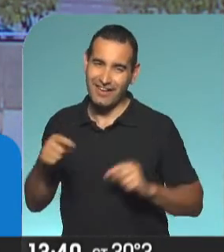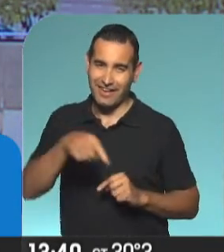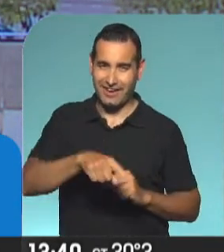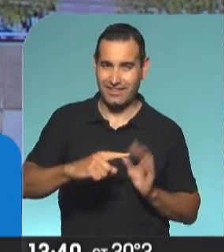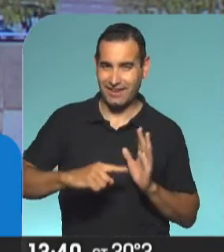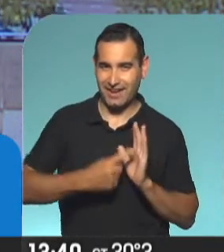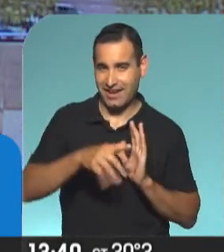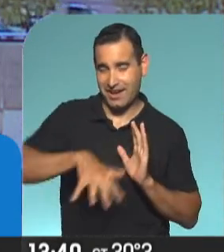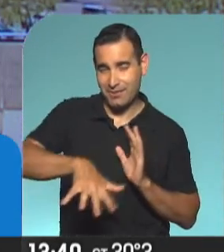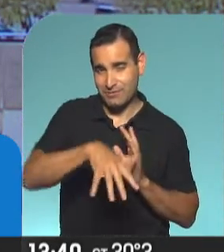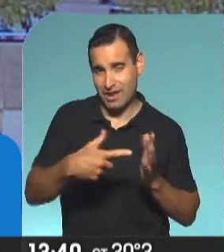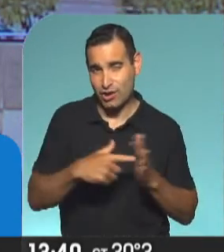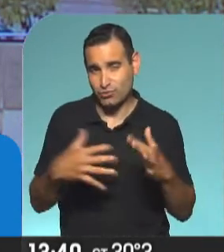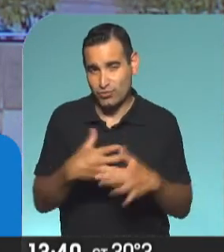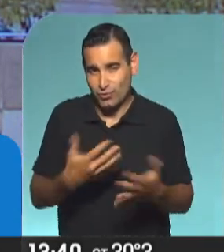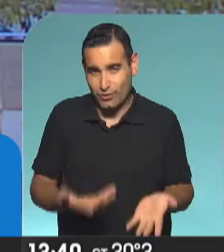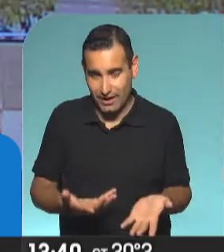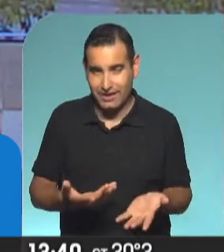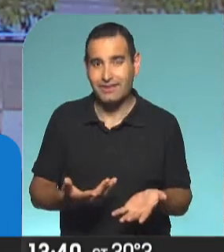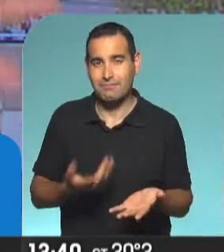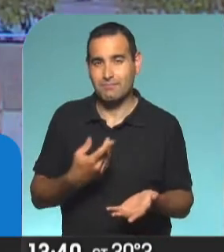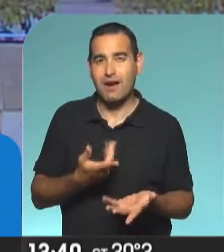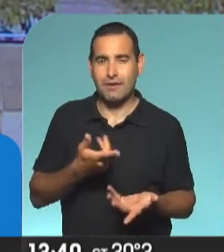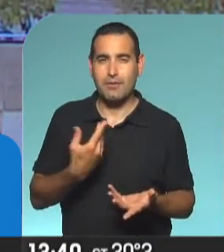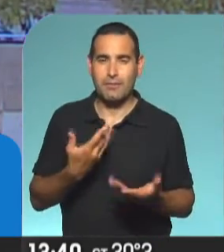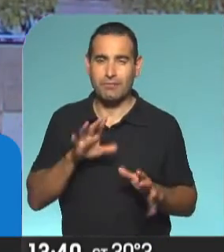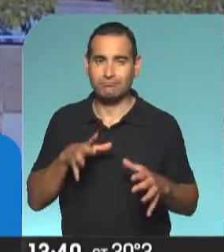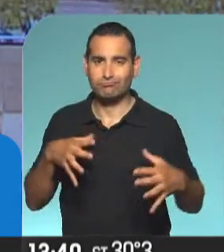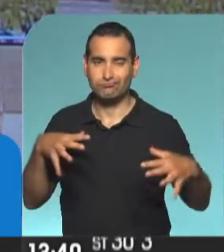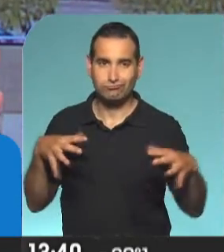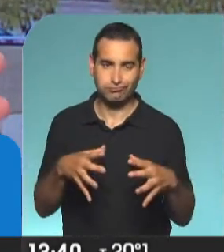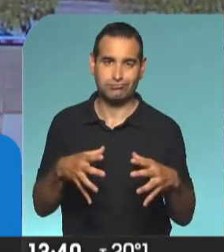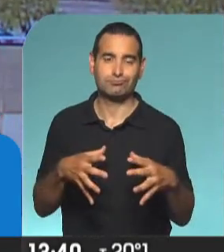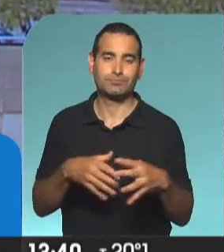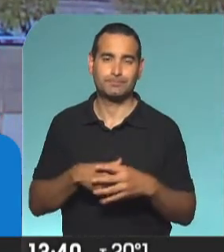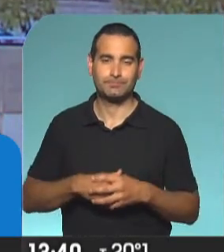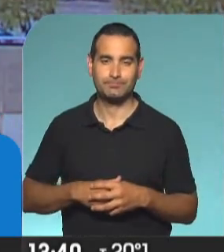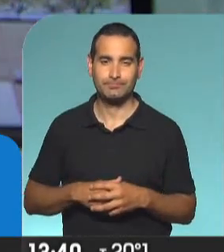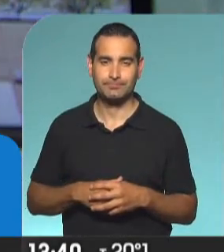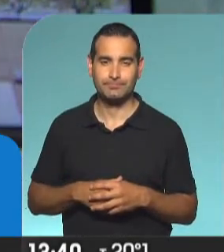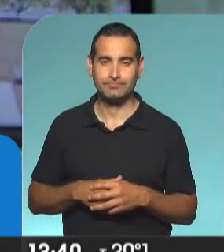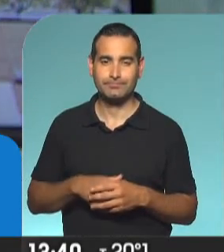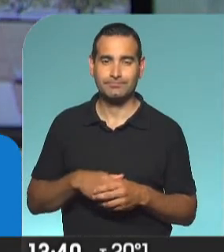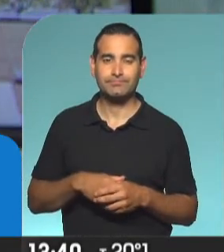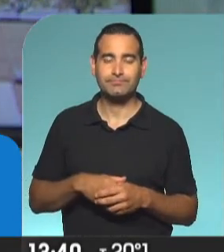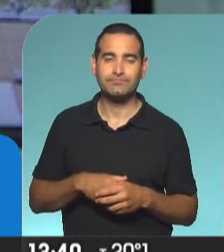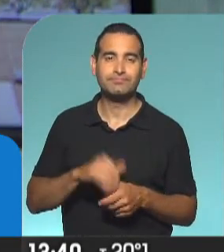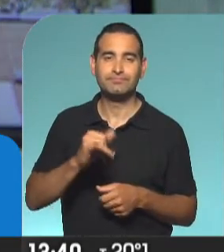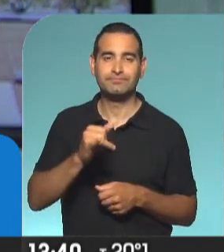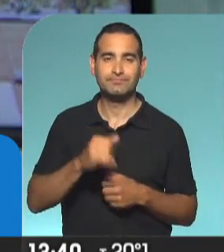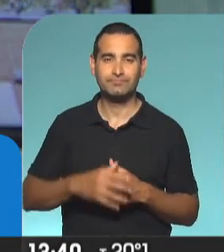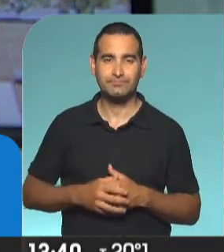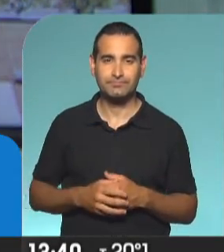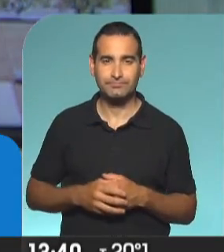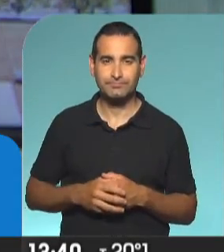suceder en la ciudad de buenos aires es donde todo más se concentra en los grandes en los mercados y nuevos mercados exactamente y